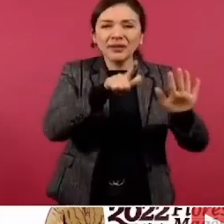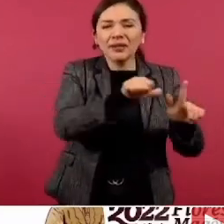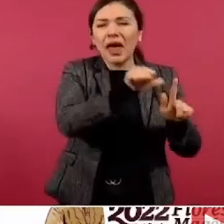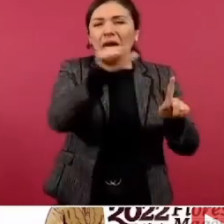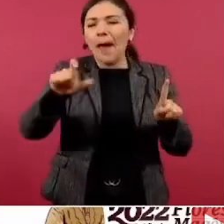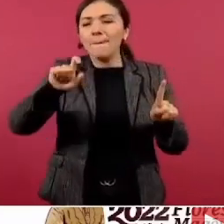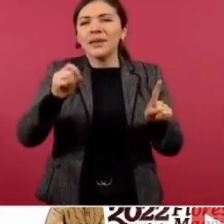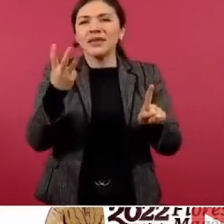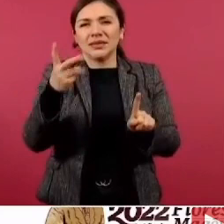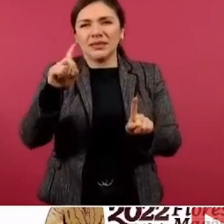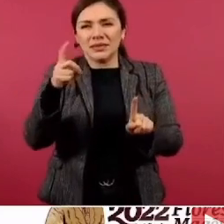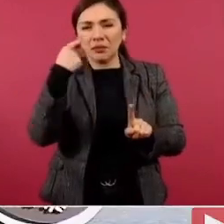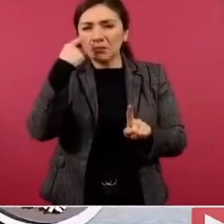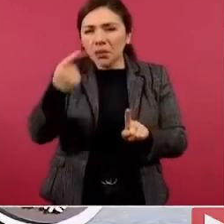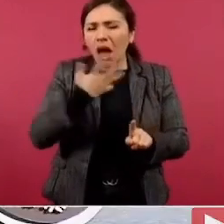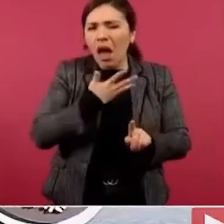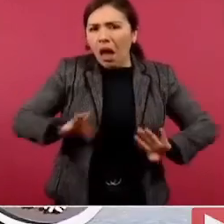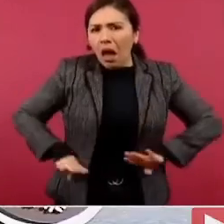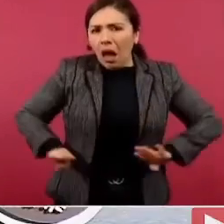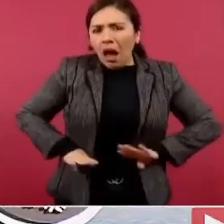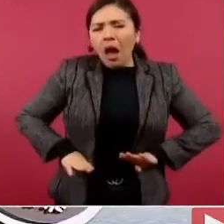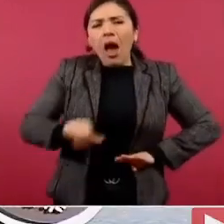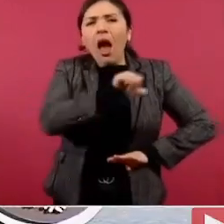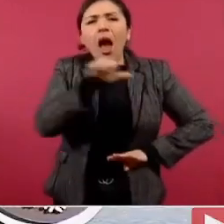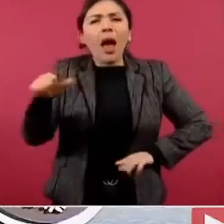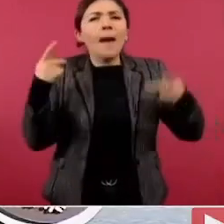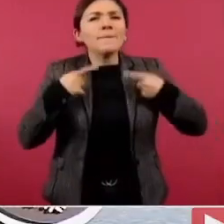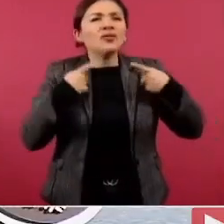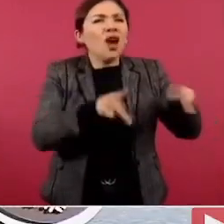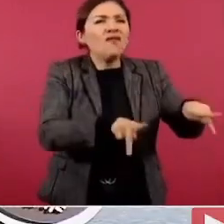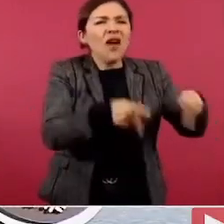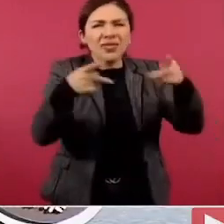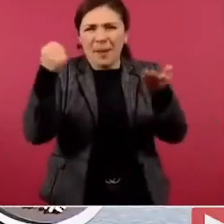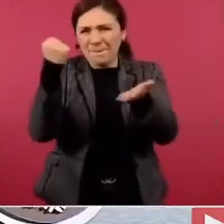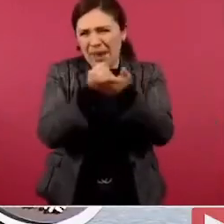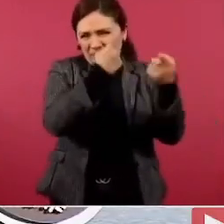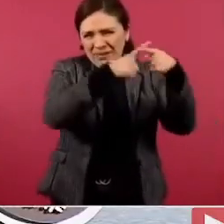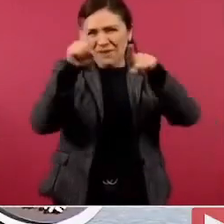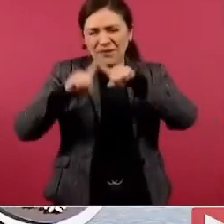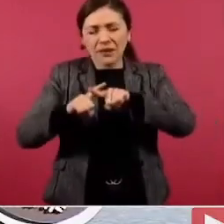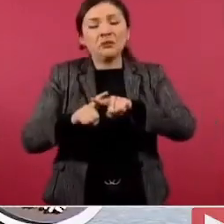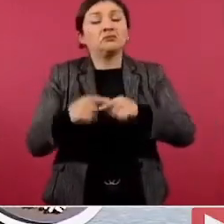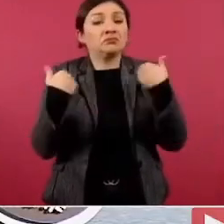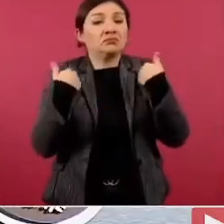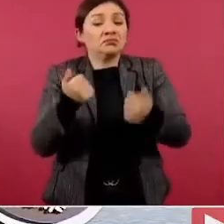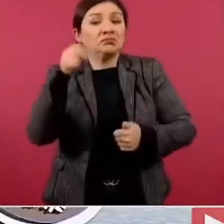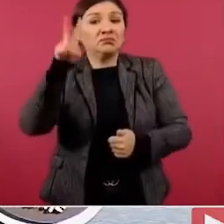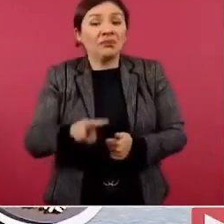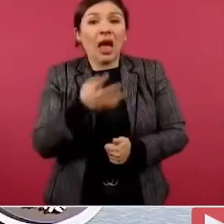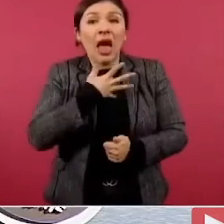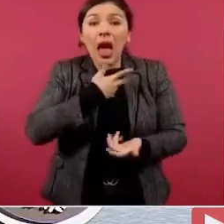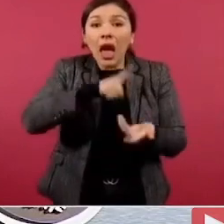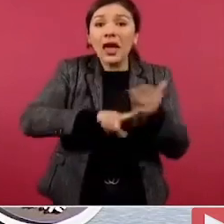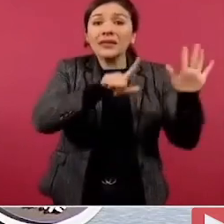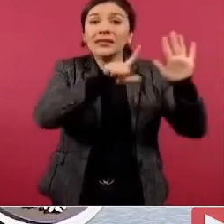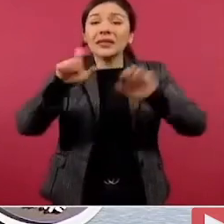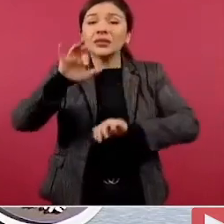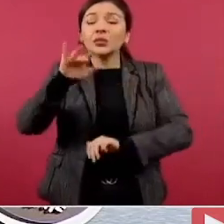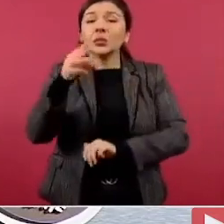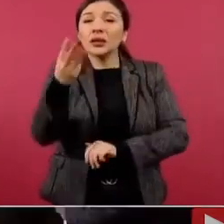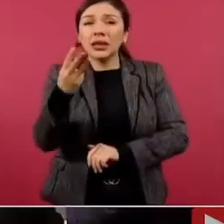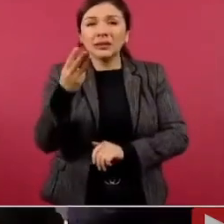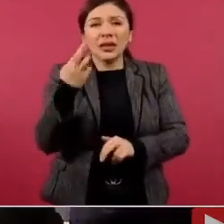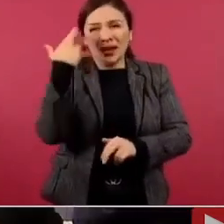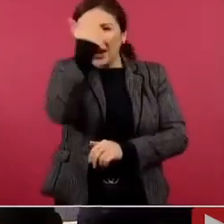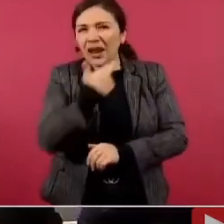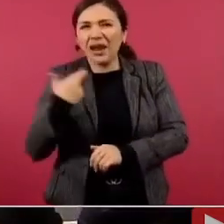de diciembre se pudo registrar un comportamiento de los proveedores de gas LP en el que vale la pena subrayar que de las 753